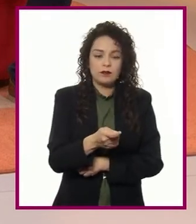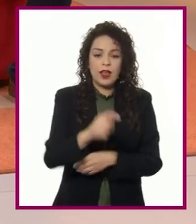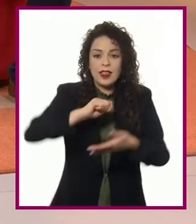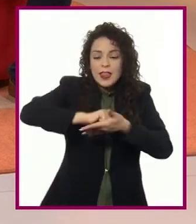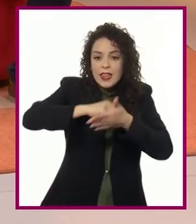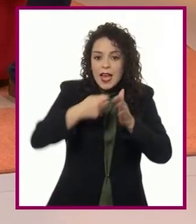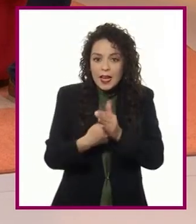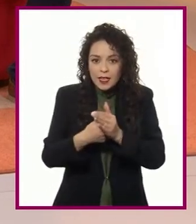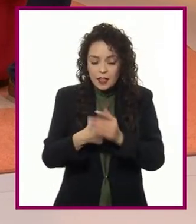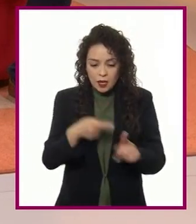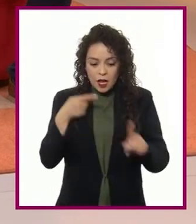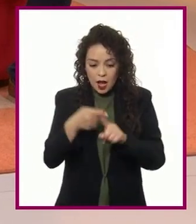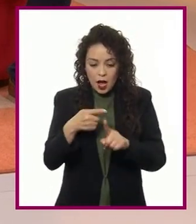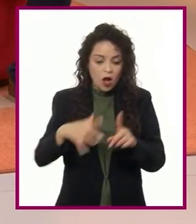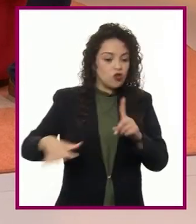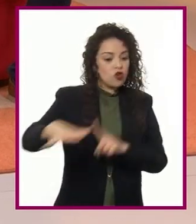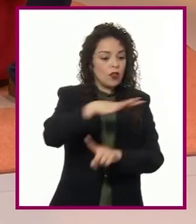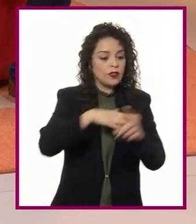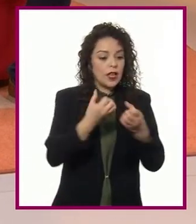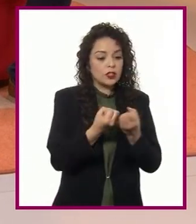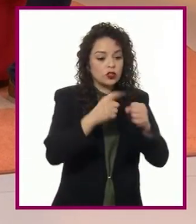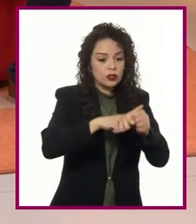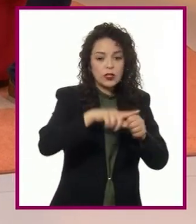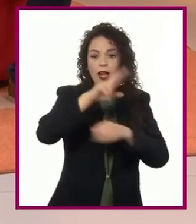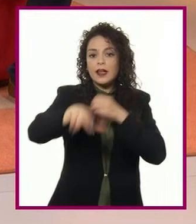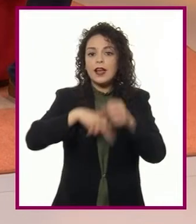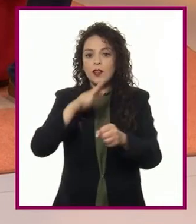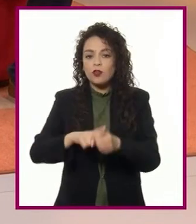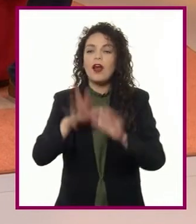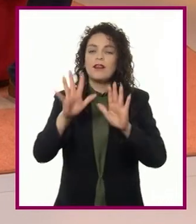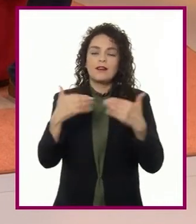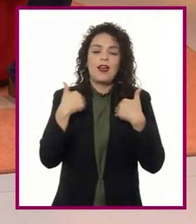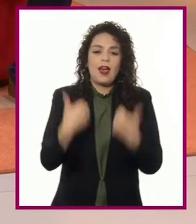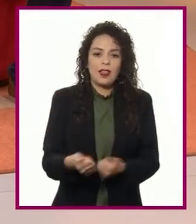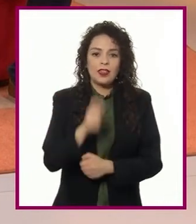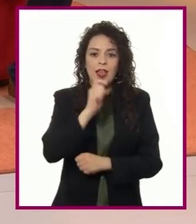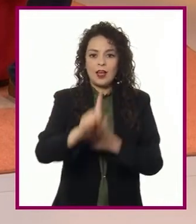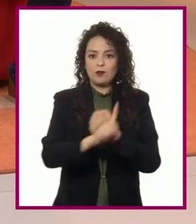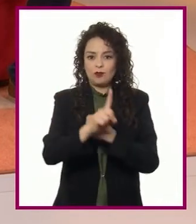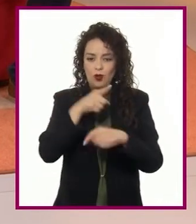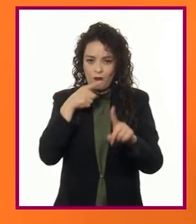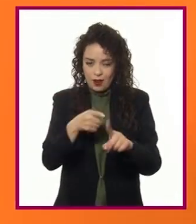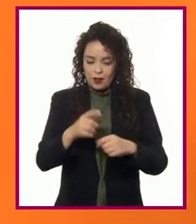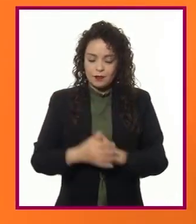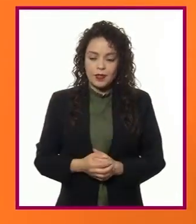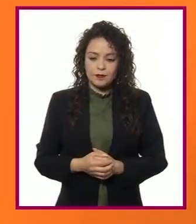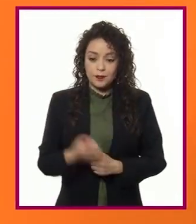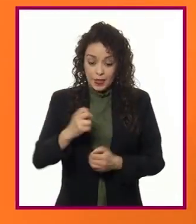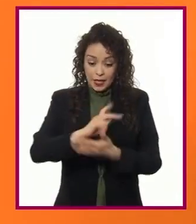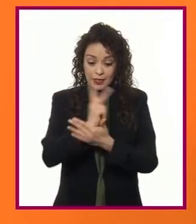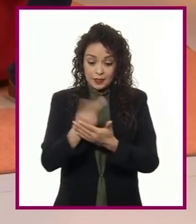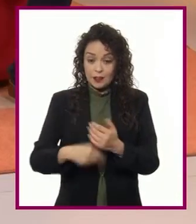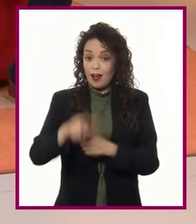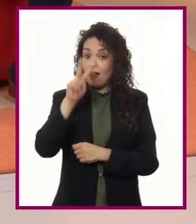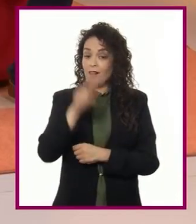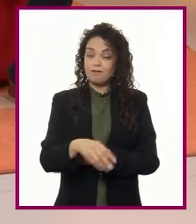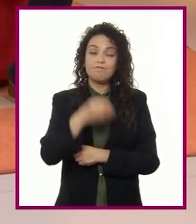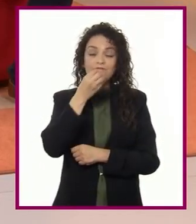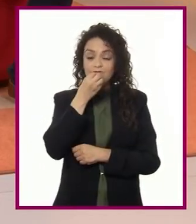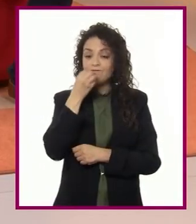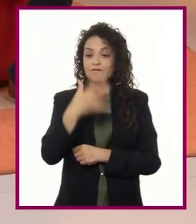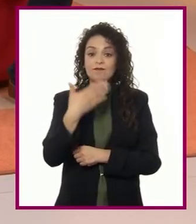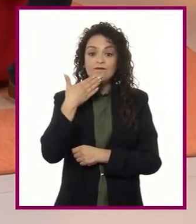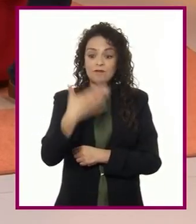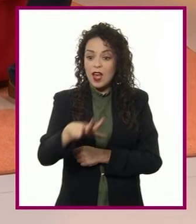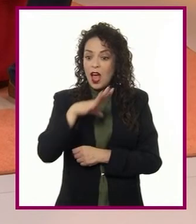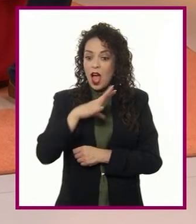técnico, considerando el contexto social y natural. Sin duda, esta sesión ha sido muy ilustrada y llena